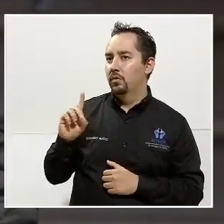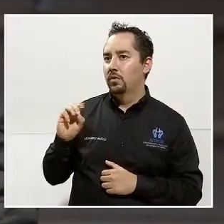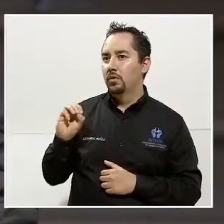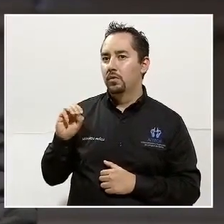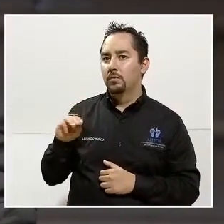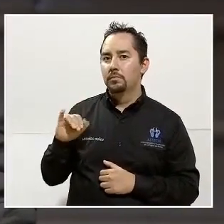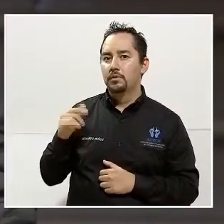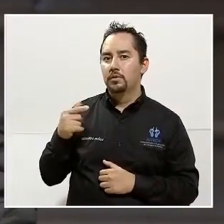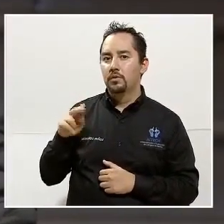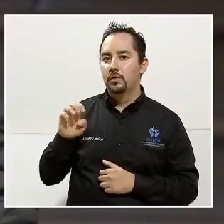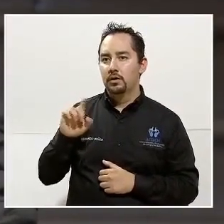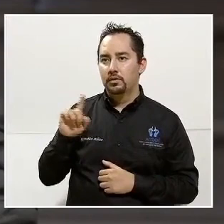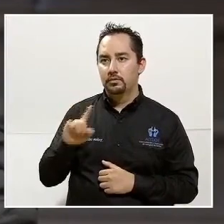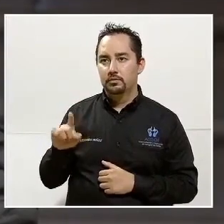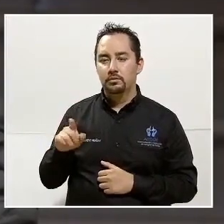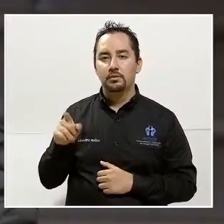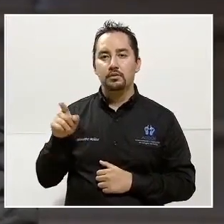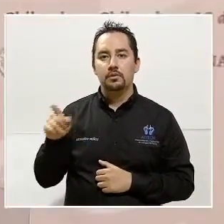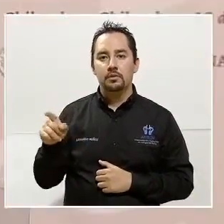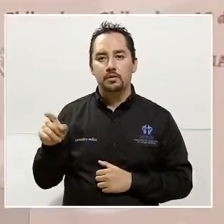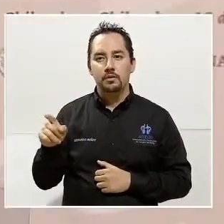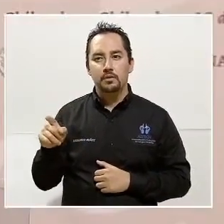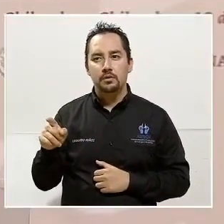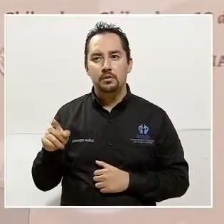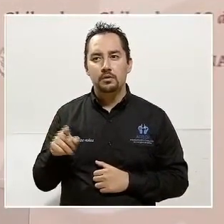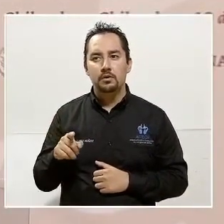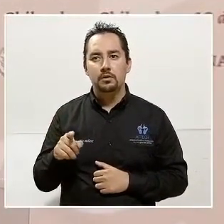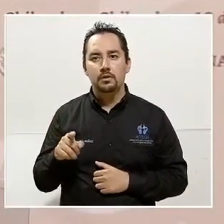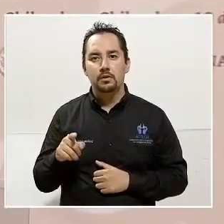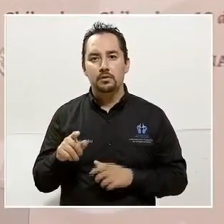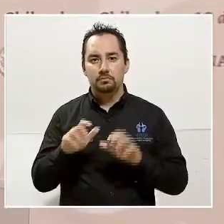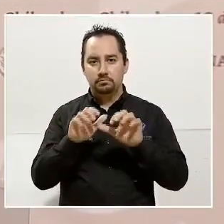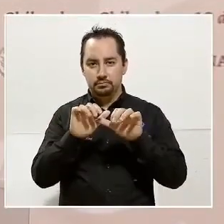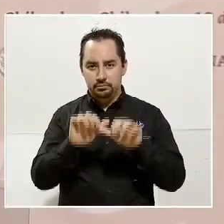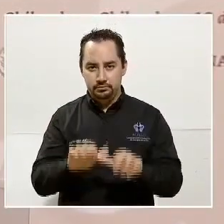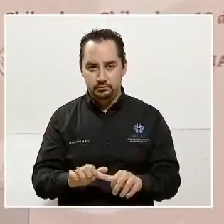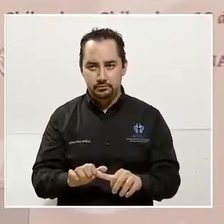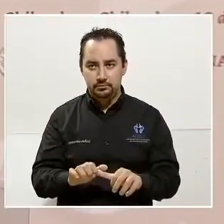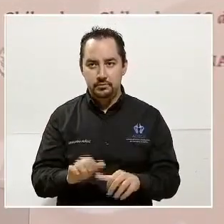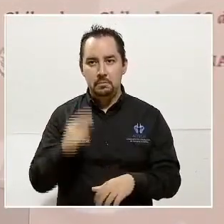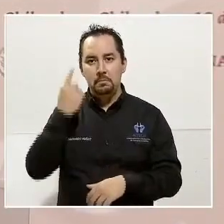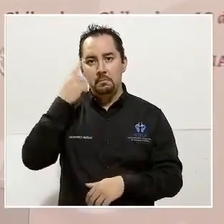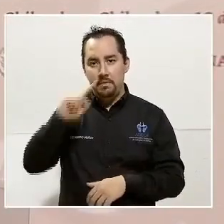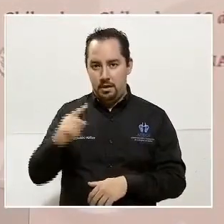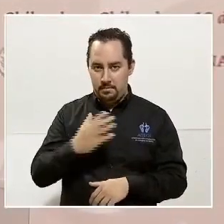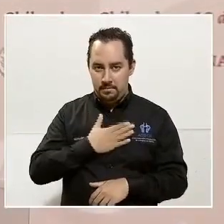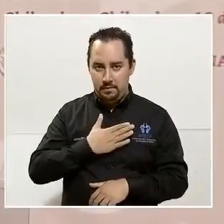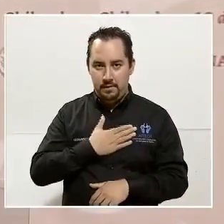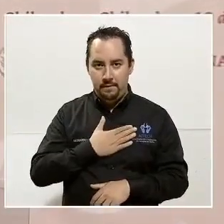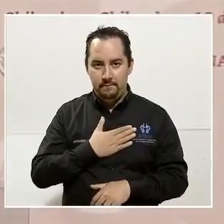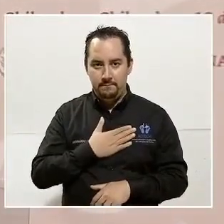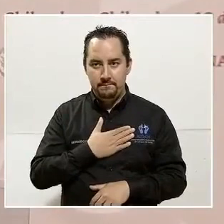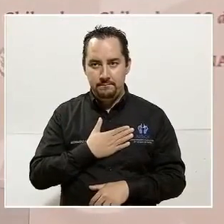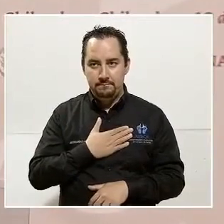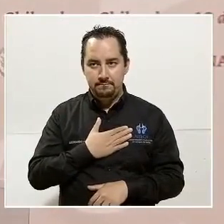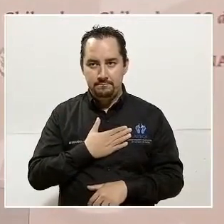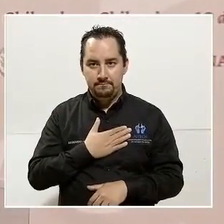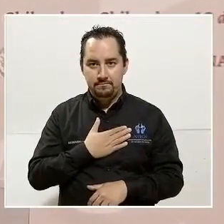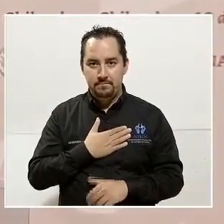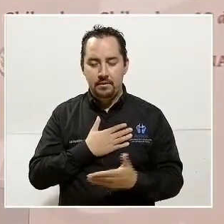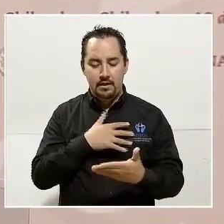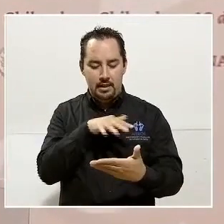pues dictó una carta para mí que